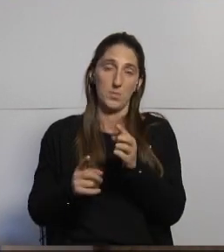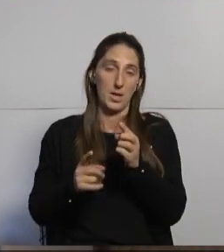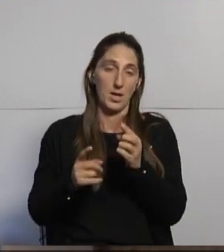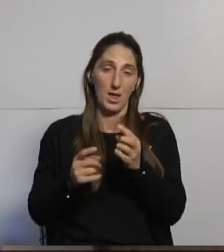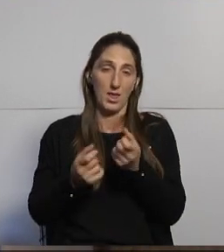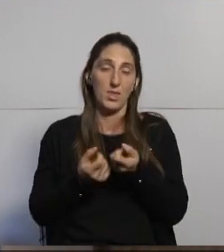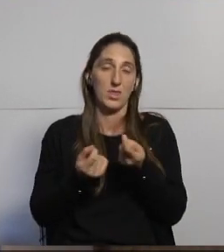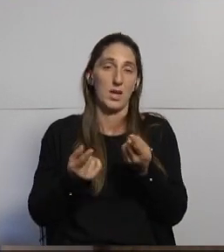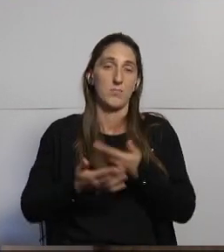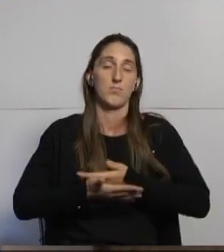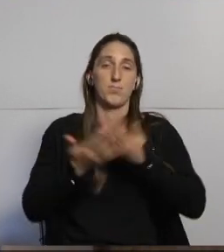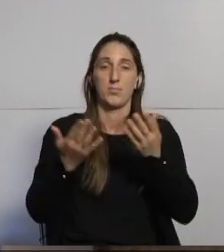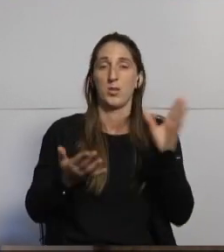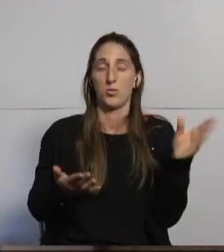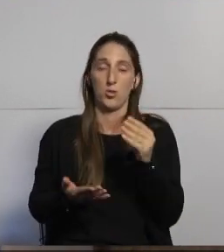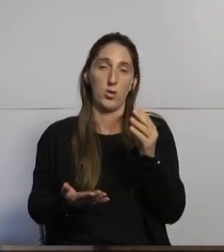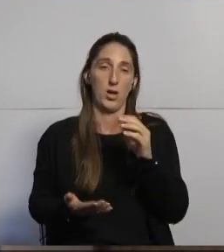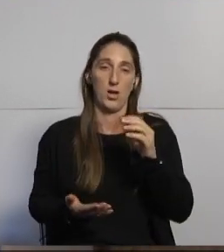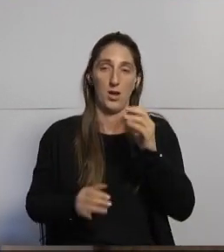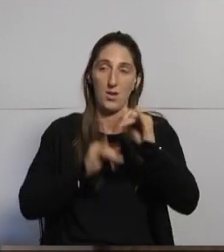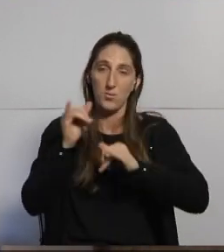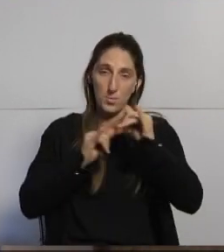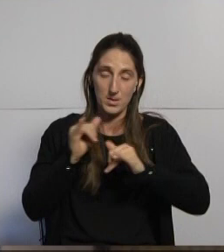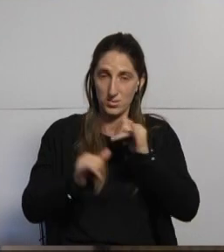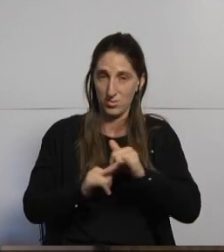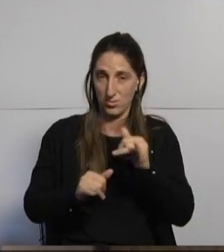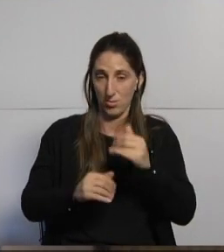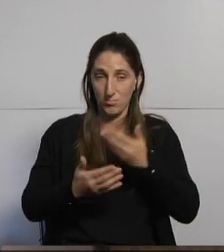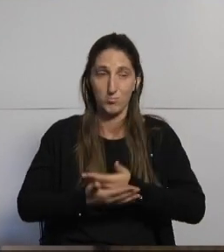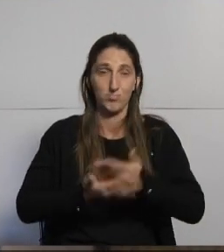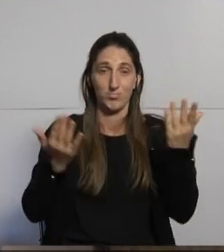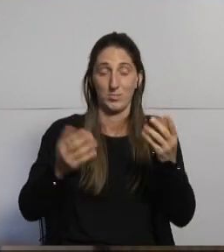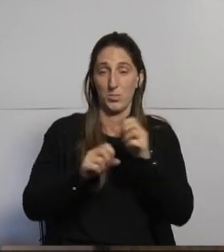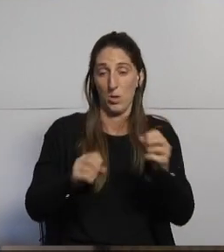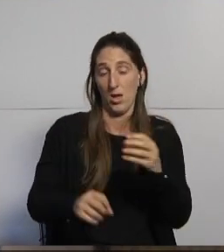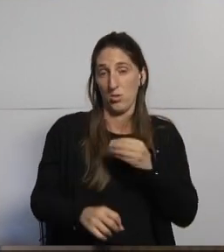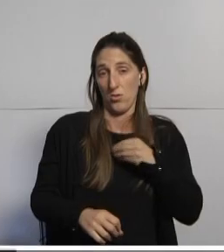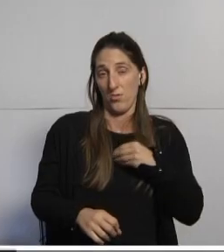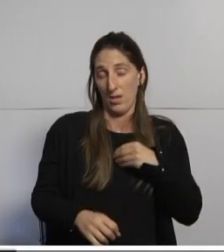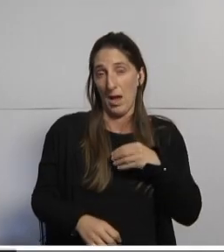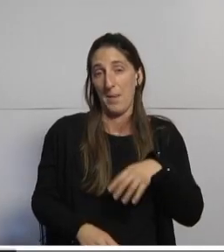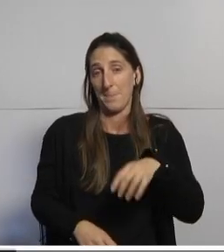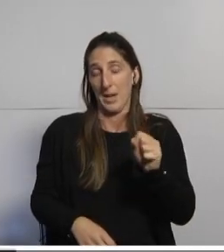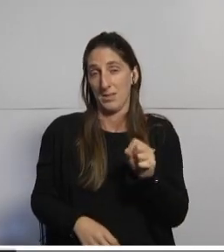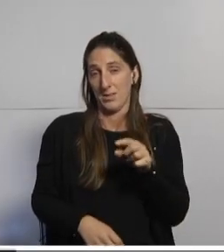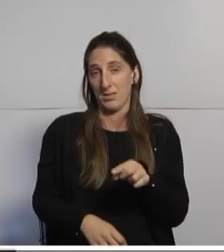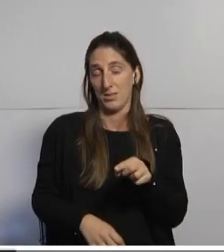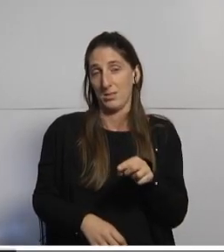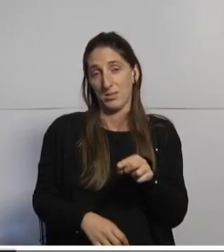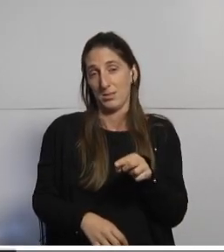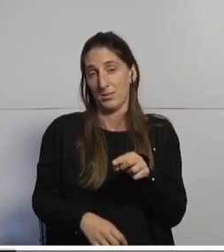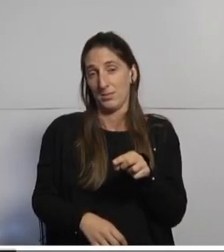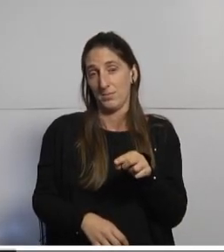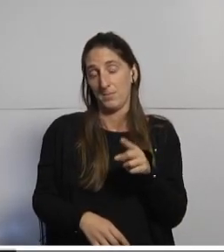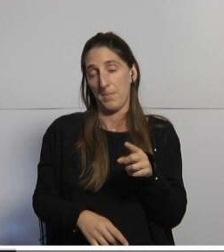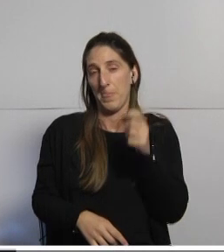toda la información anonimizada, como sea, a la ciudadanía para que pueda confiar un poco más. Y hay iniciativas